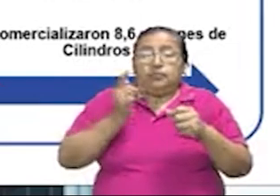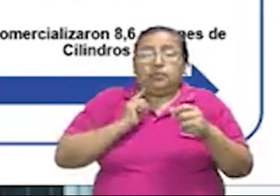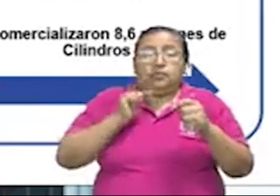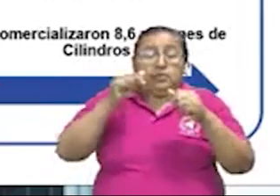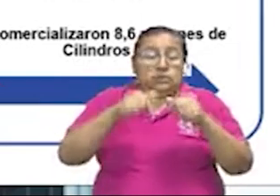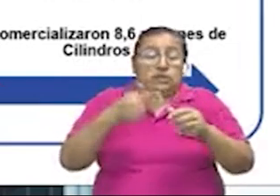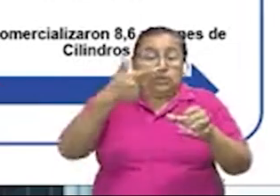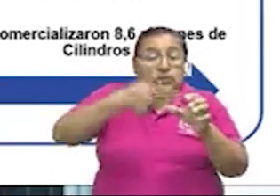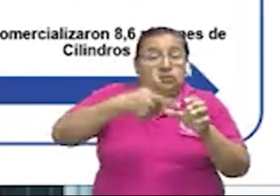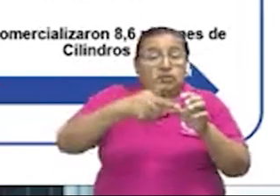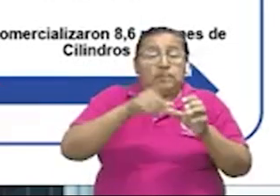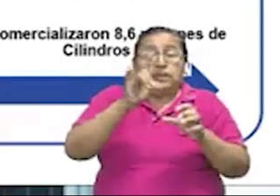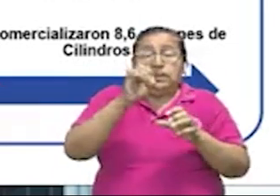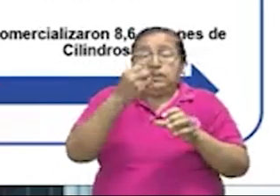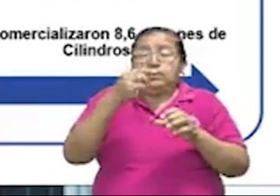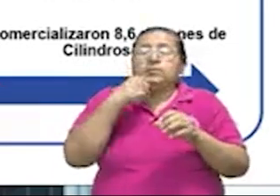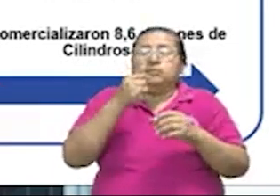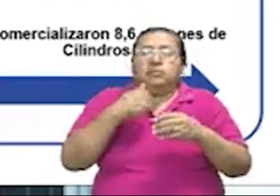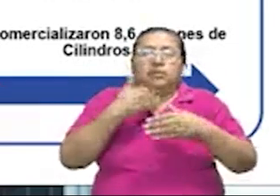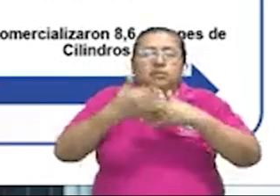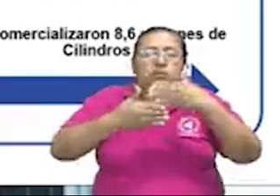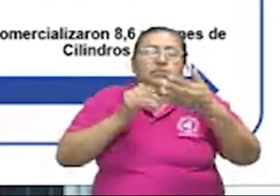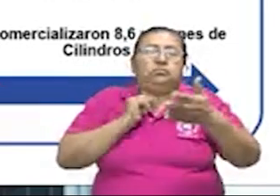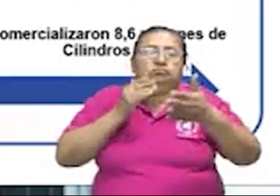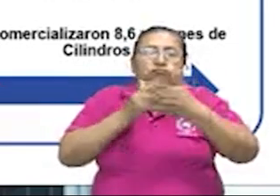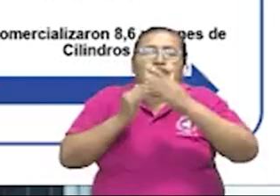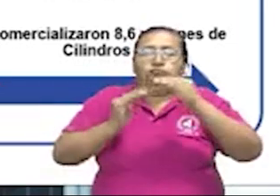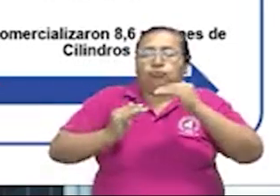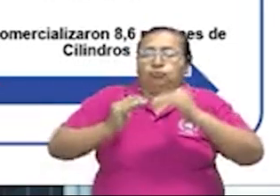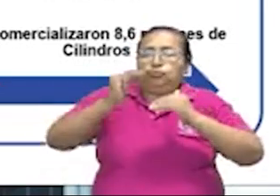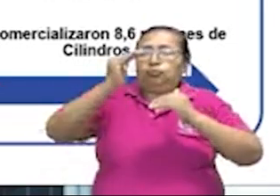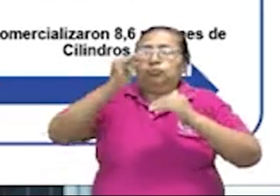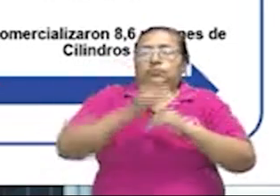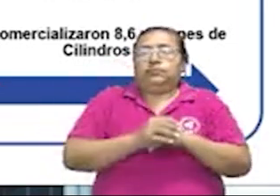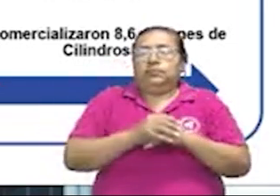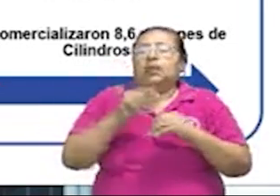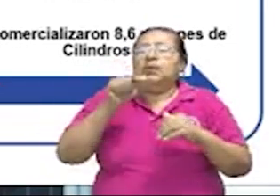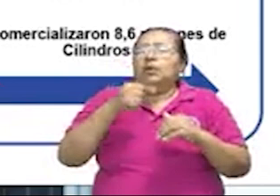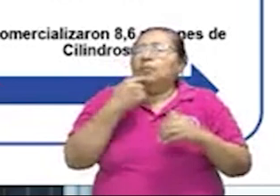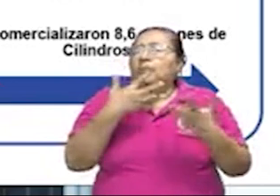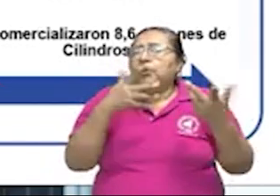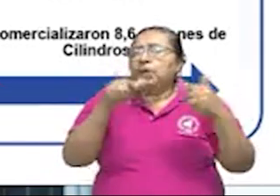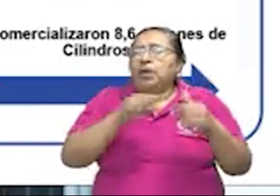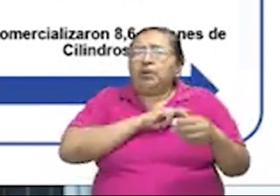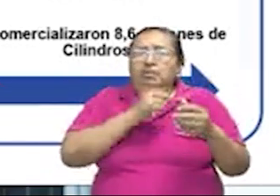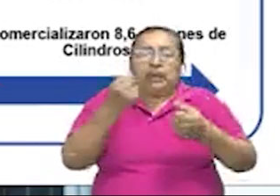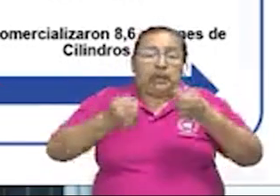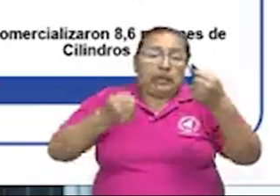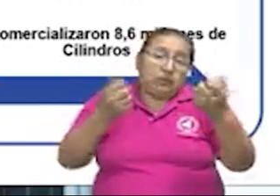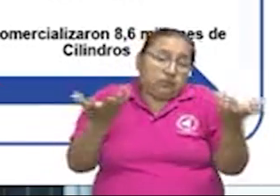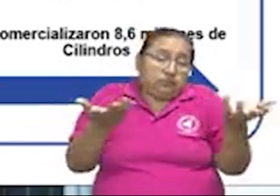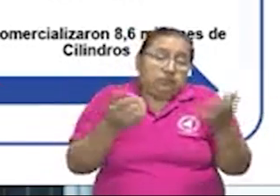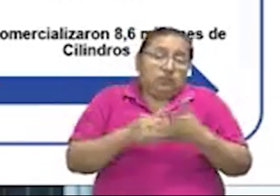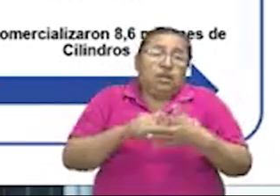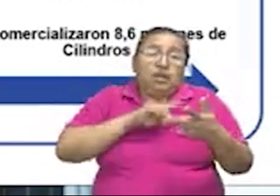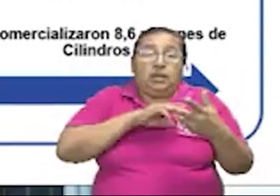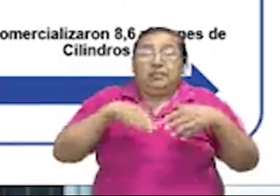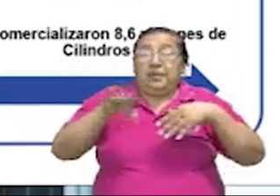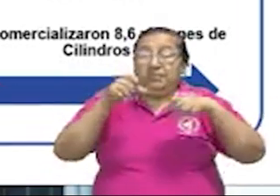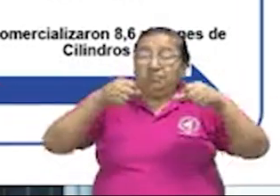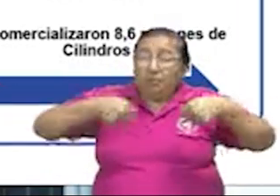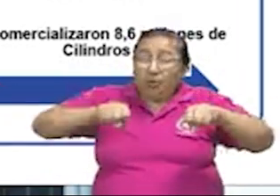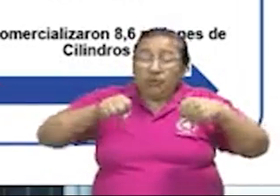si es gasolina y diésel, más bien ahí venimos incrementando el consumo. ¿Por qué? Porque hay más vehículos, hay más